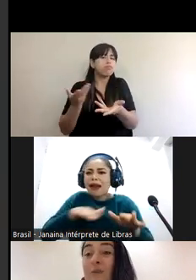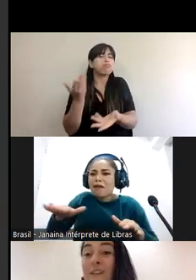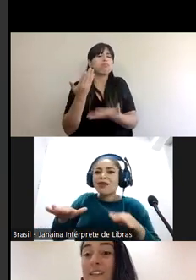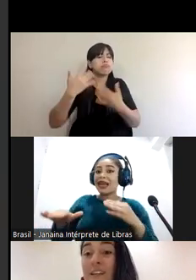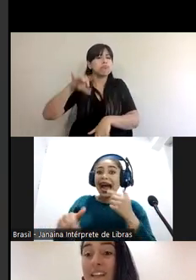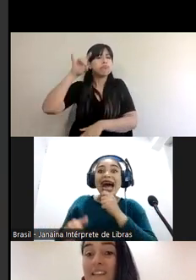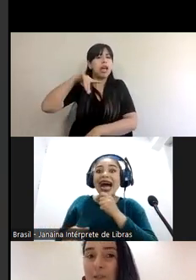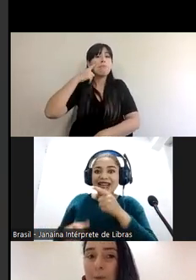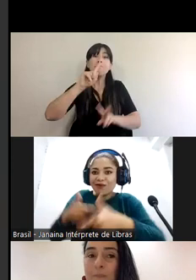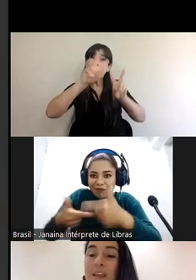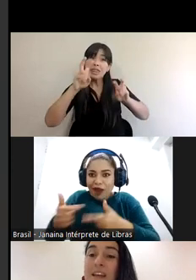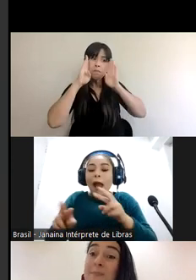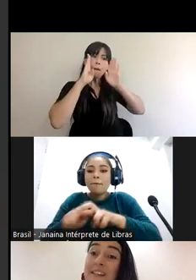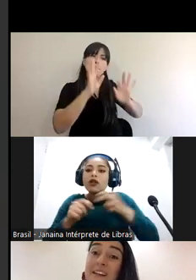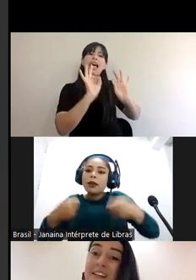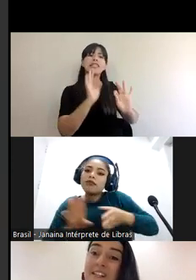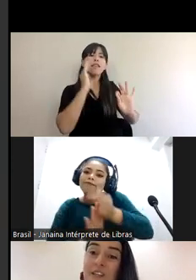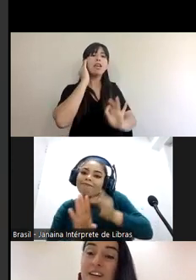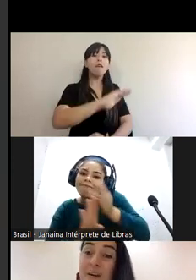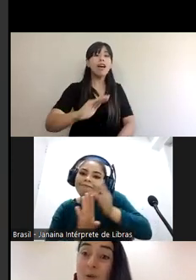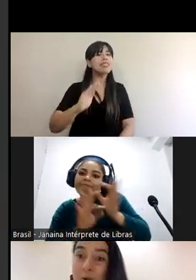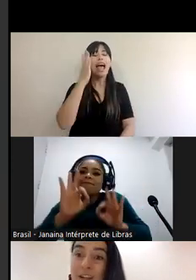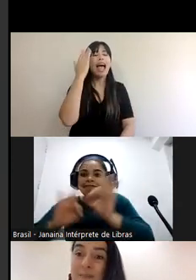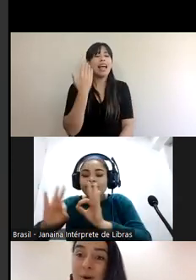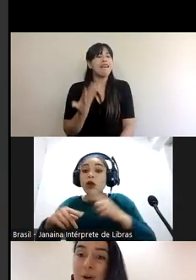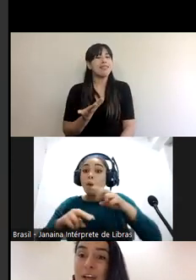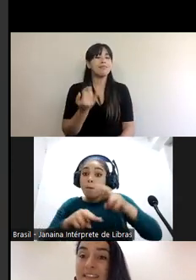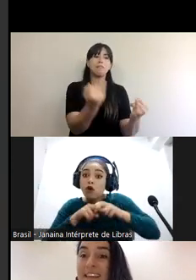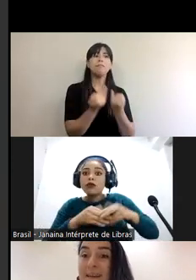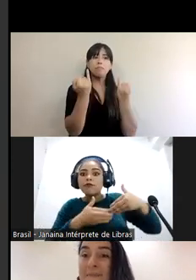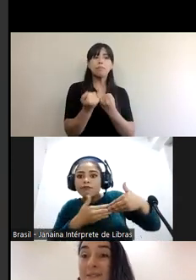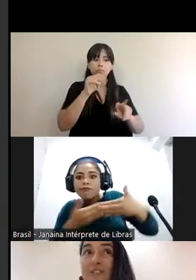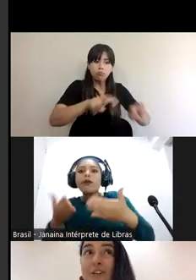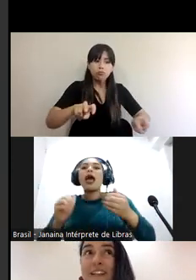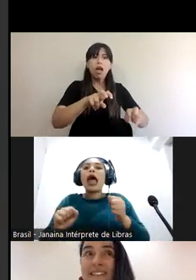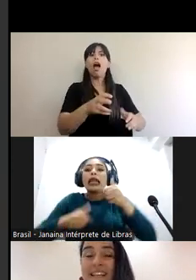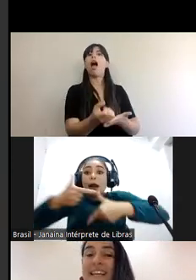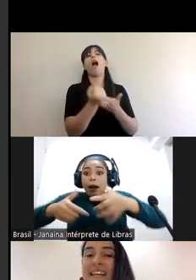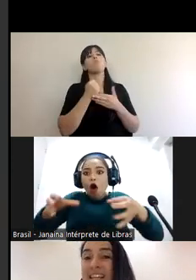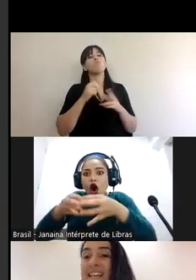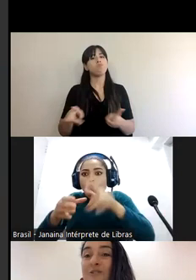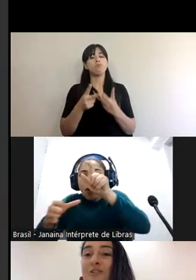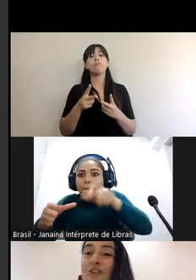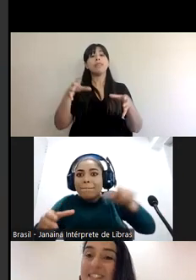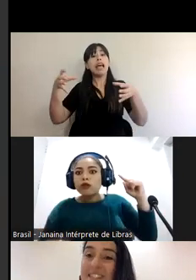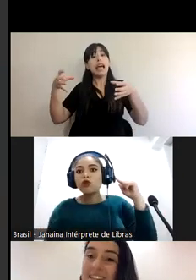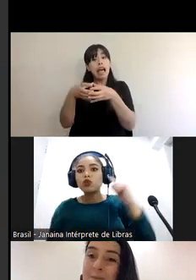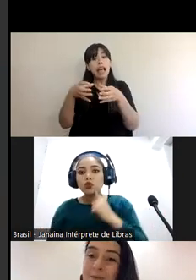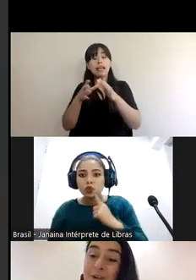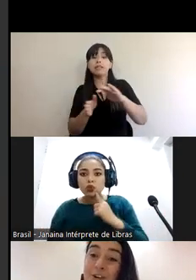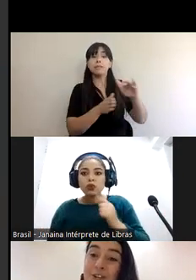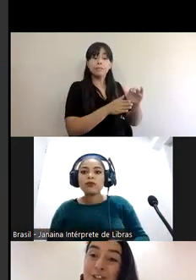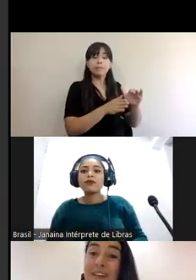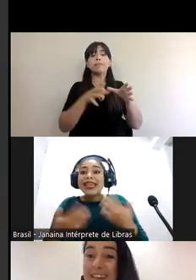estas recomendaciones y esta visión. A partir de eso, trabajamos con un equipo de personas sordas y